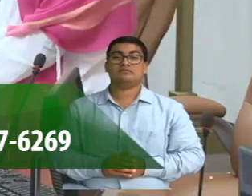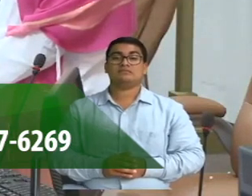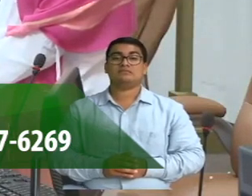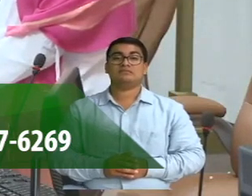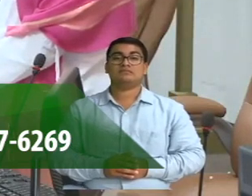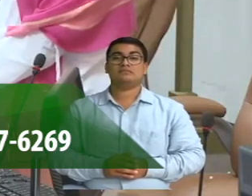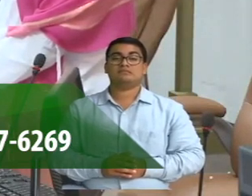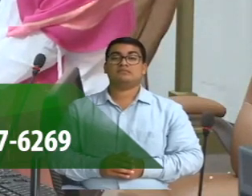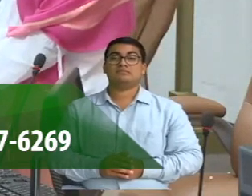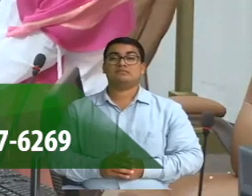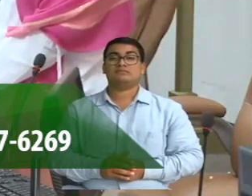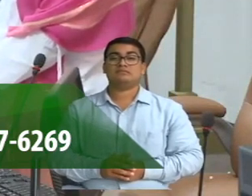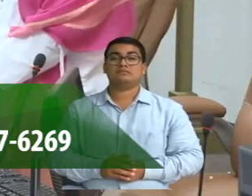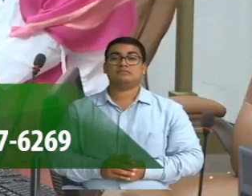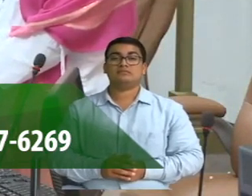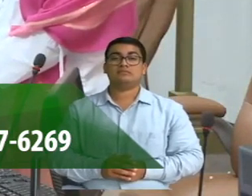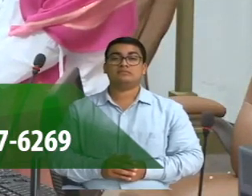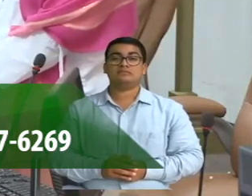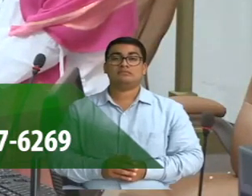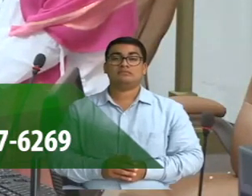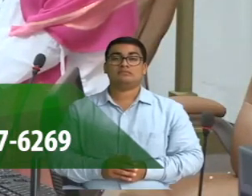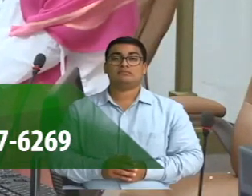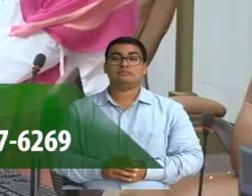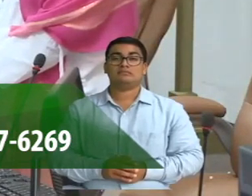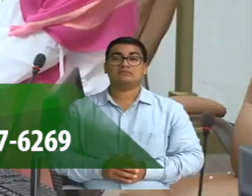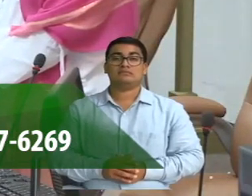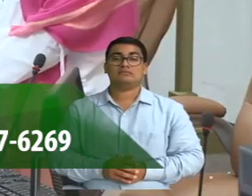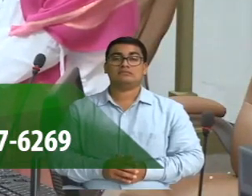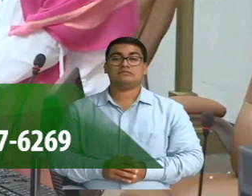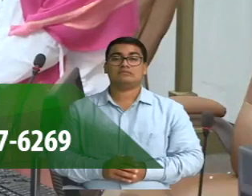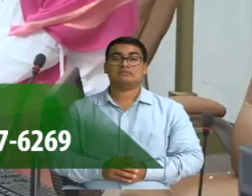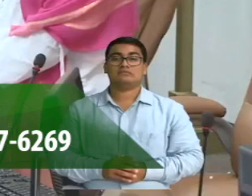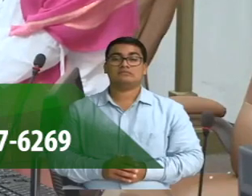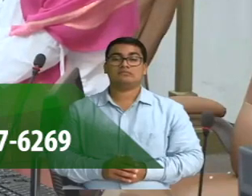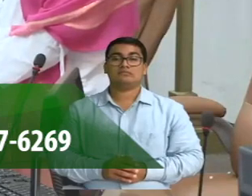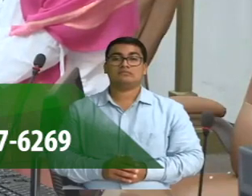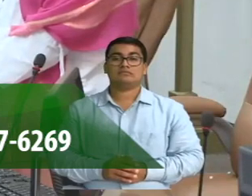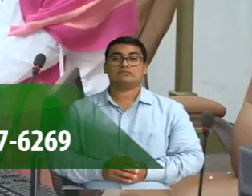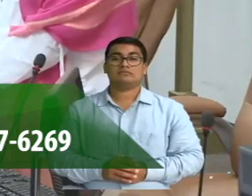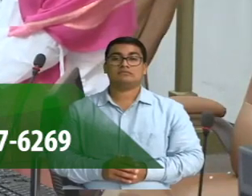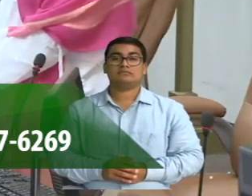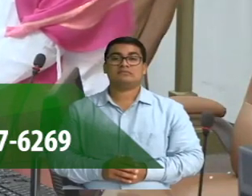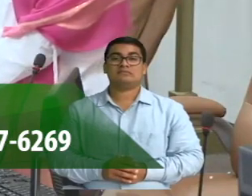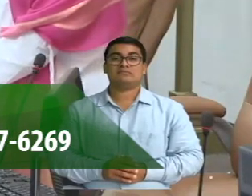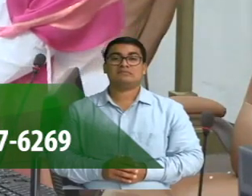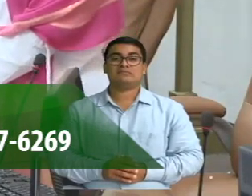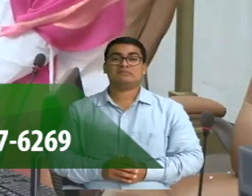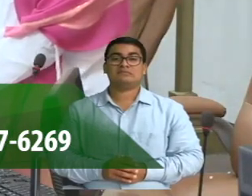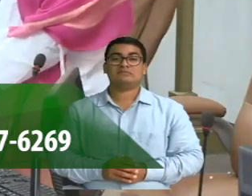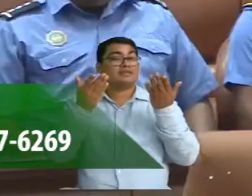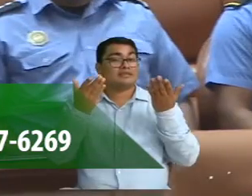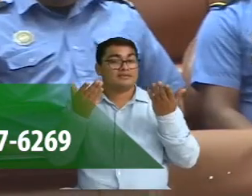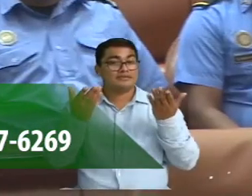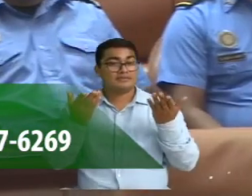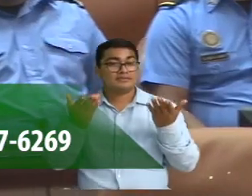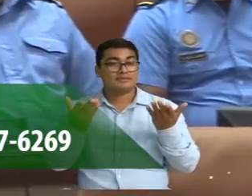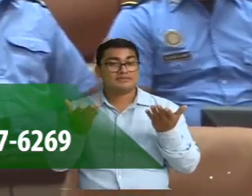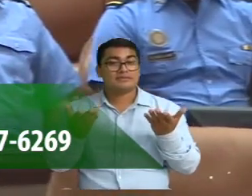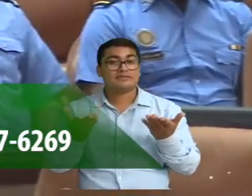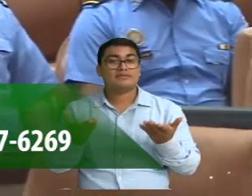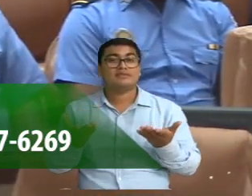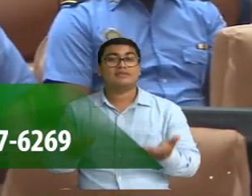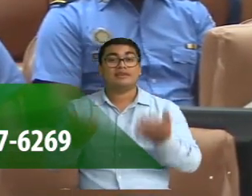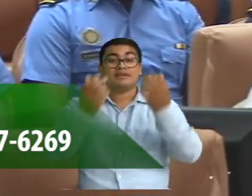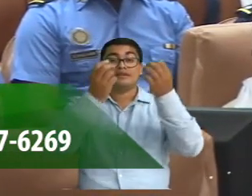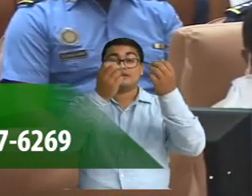del terrorismo, refiriéndose a agentes y civiles muertos en el contexto de la crisis social iniciada en abril de 2018. Pero